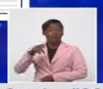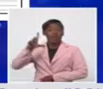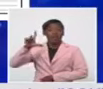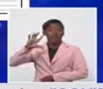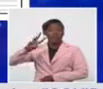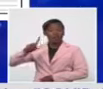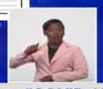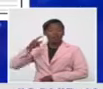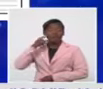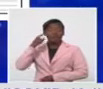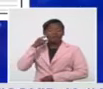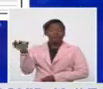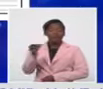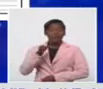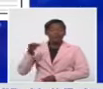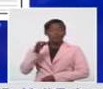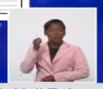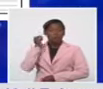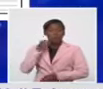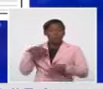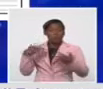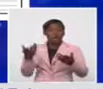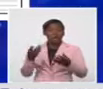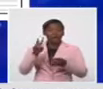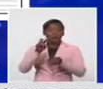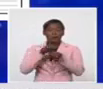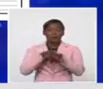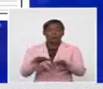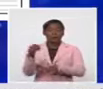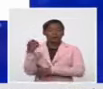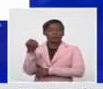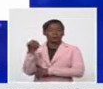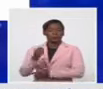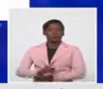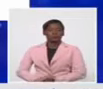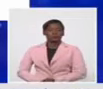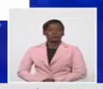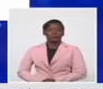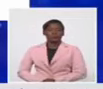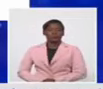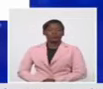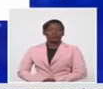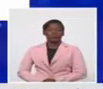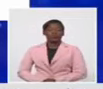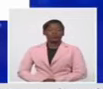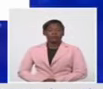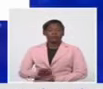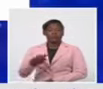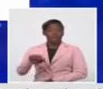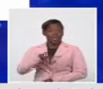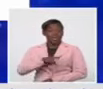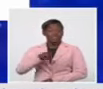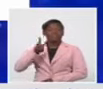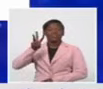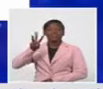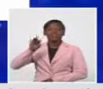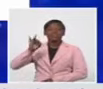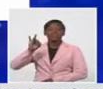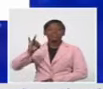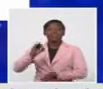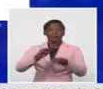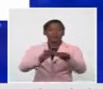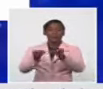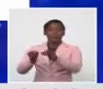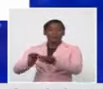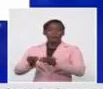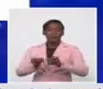mayor tasa de incidencia. Eventos en Cuba hasta ayer, 37 eventos. Ahí pueden